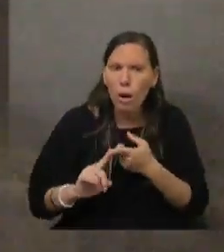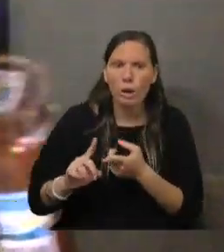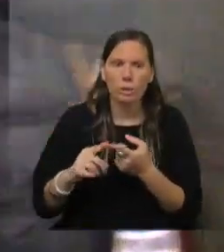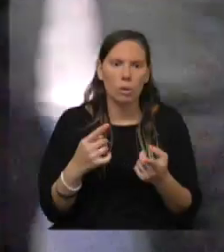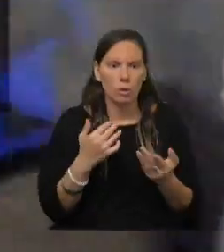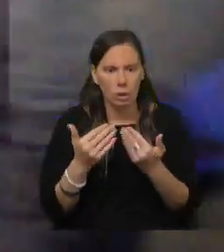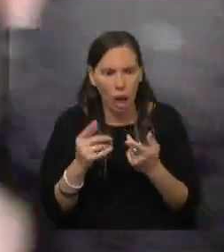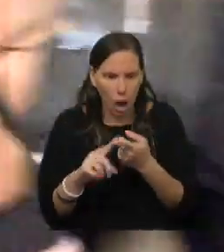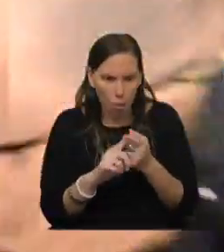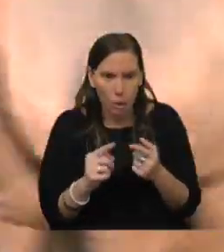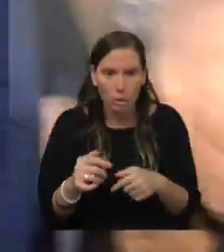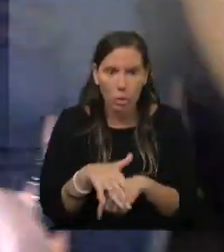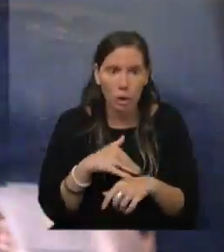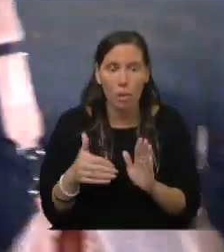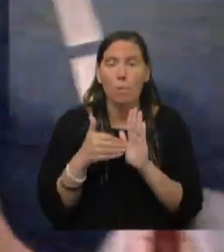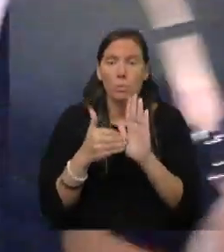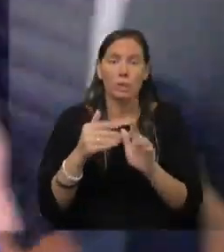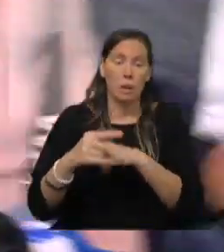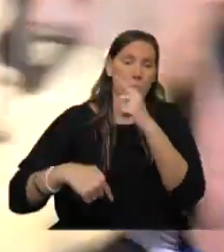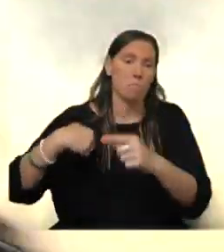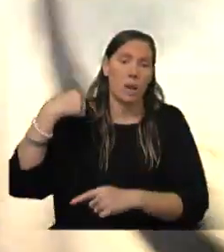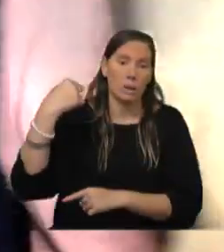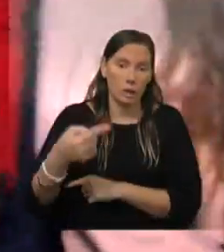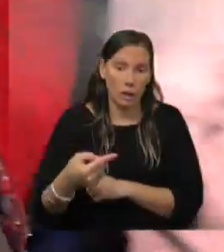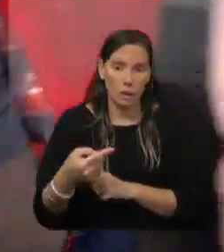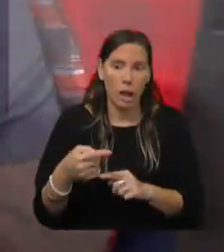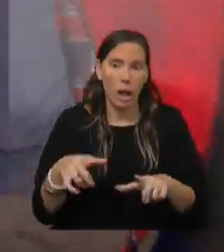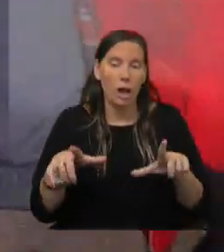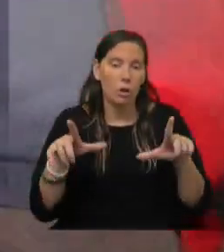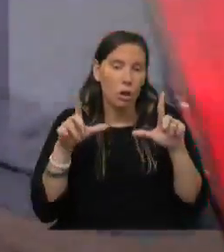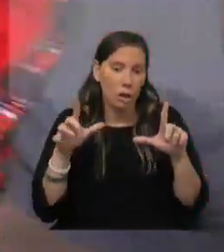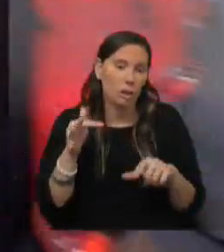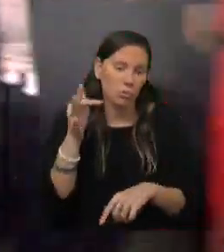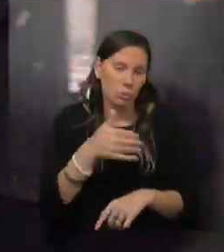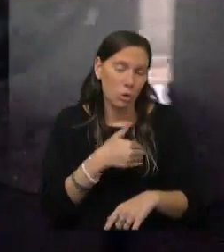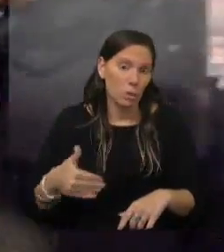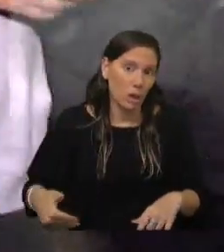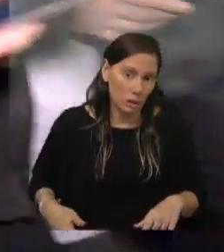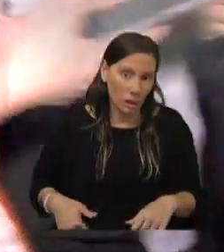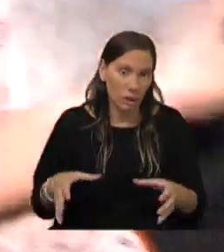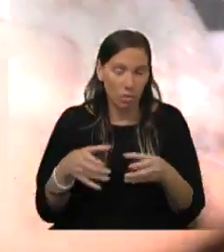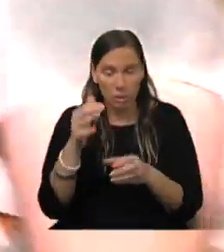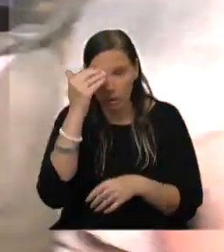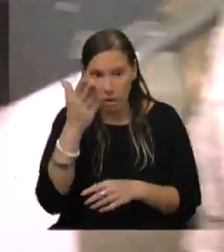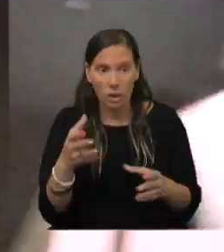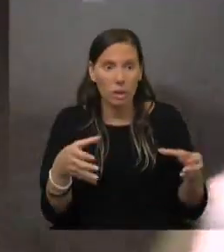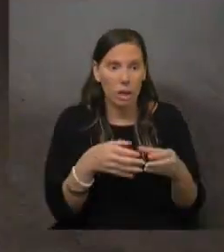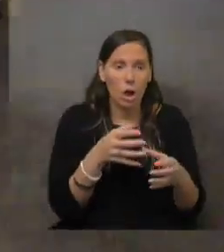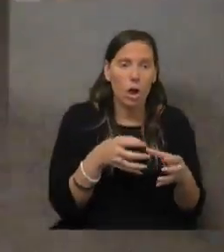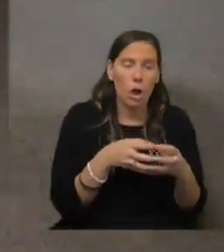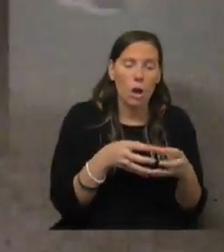llegar a un acuerdo mínimo que es el que vamos a presentar mañana a las a los candidatos presidenciables del frente amplio de la coalición